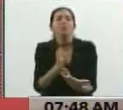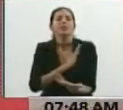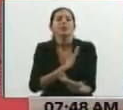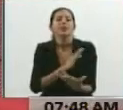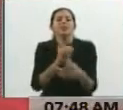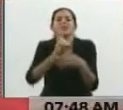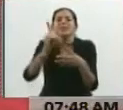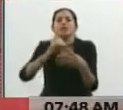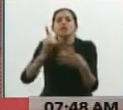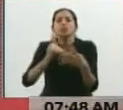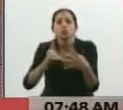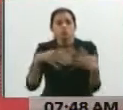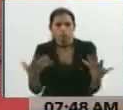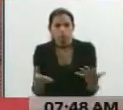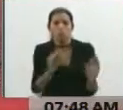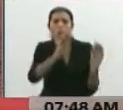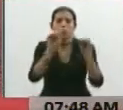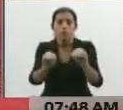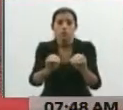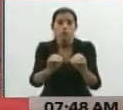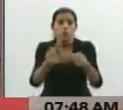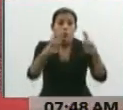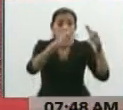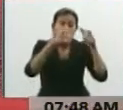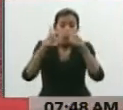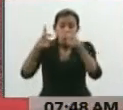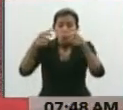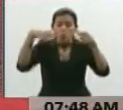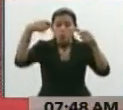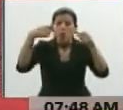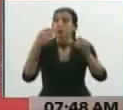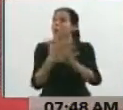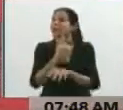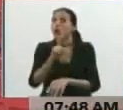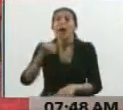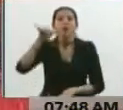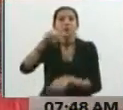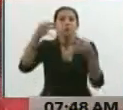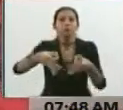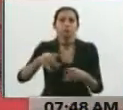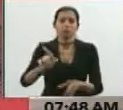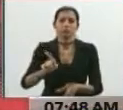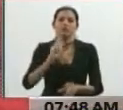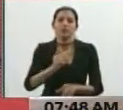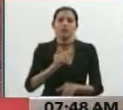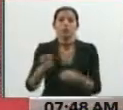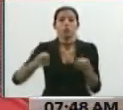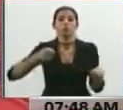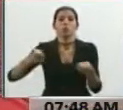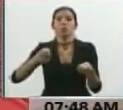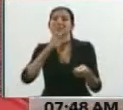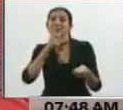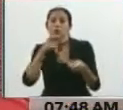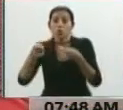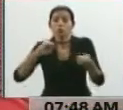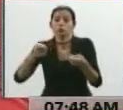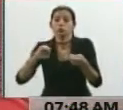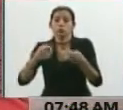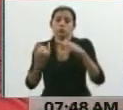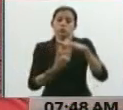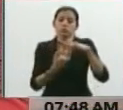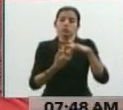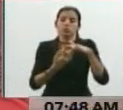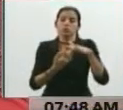quiero recalcar que el drone no es es una aeronave y por lo tanto tiene que ser regulada por la autoridad aeronáutica por el